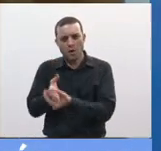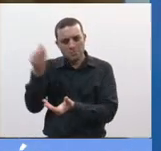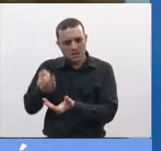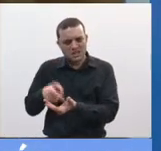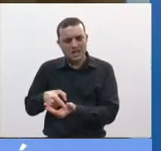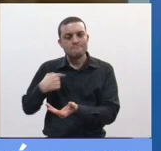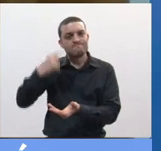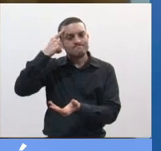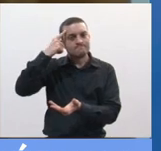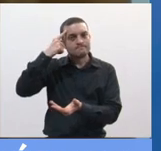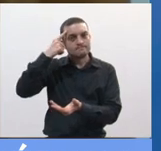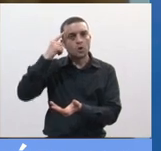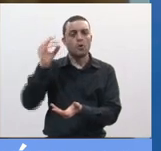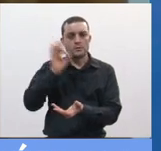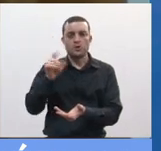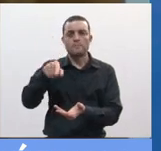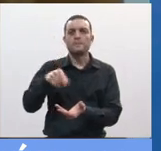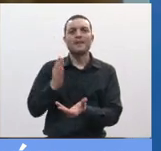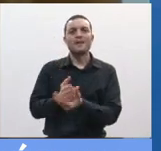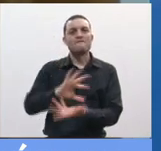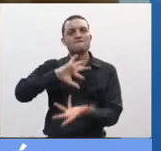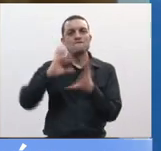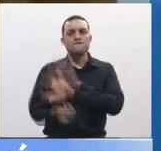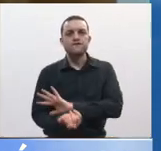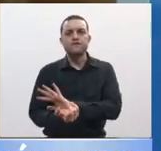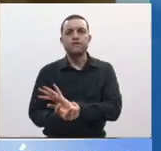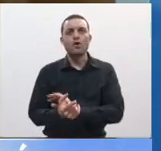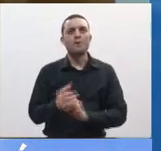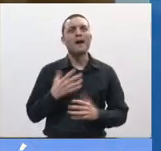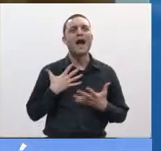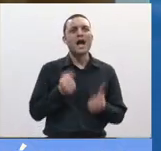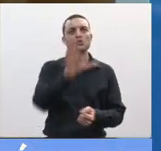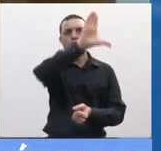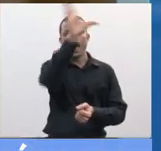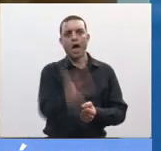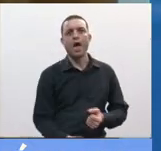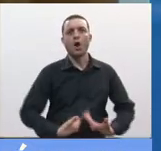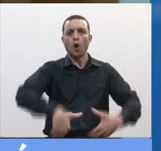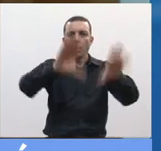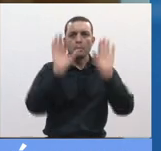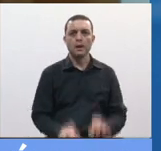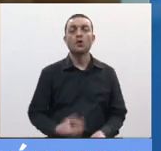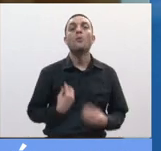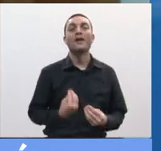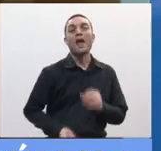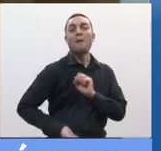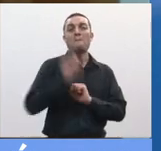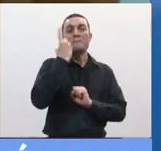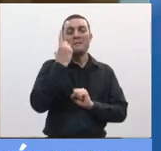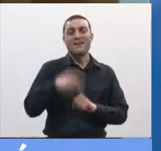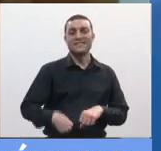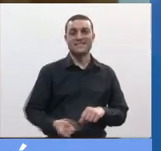que tiene una visión que es federal, porque es la primera vez que un hombre del interior va a ocupar este tipo de